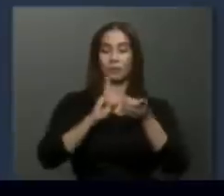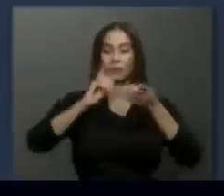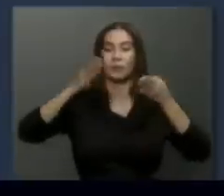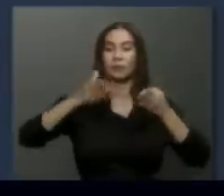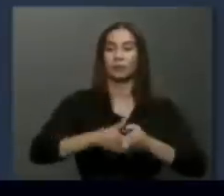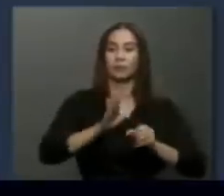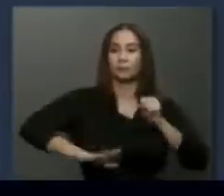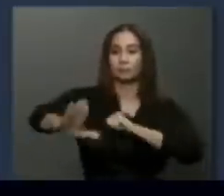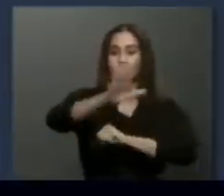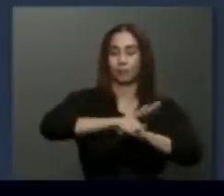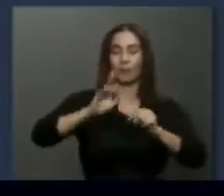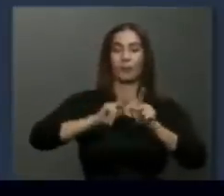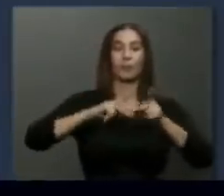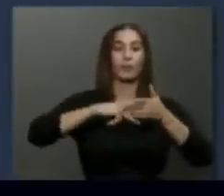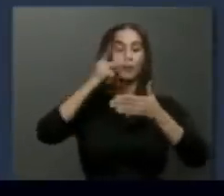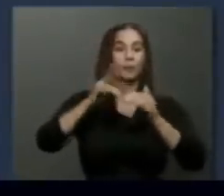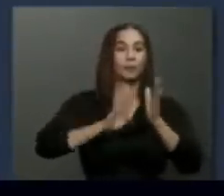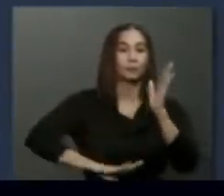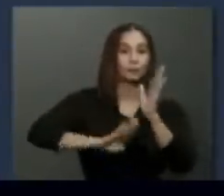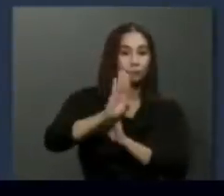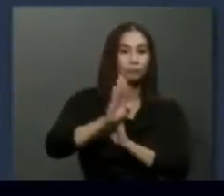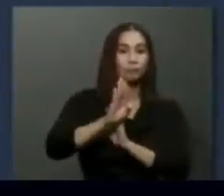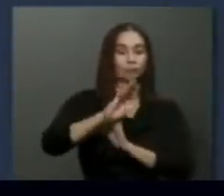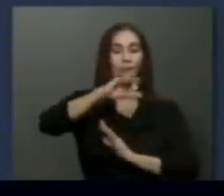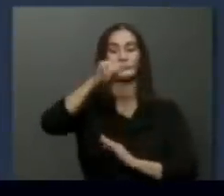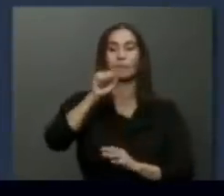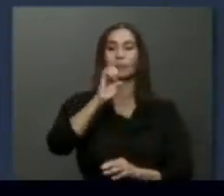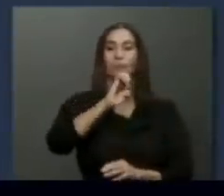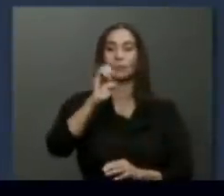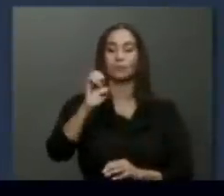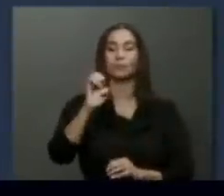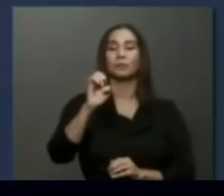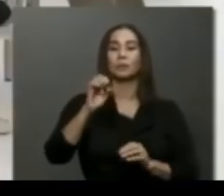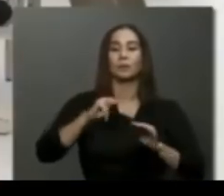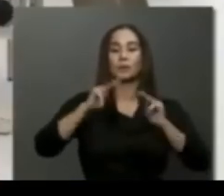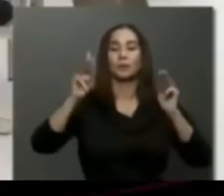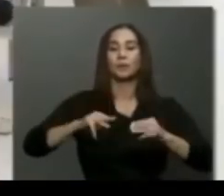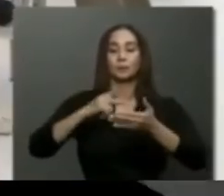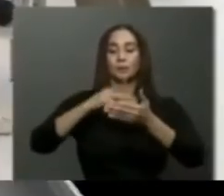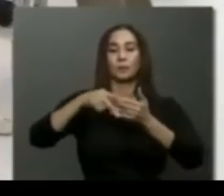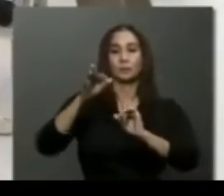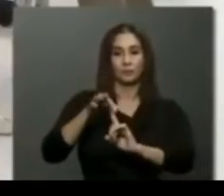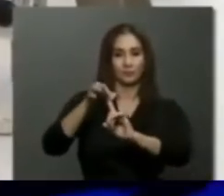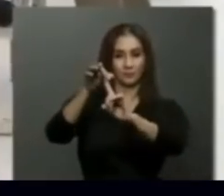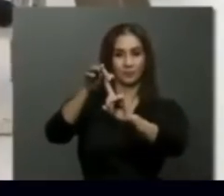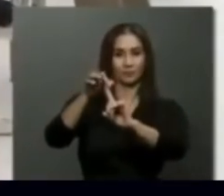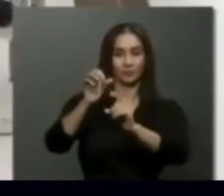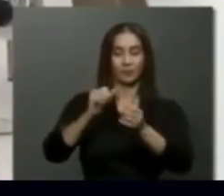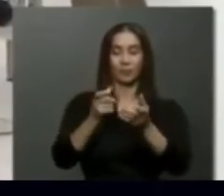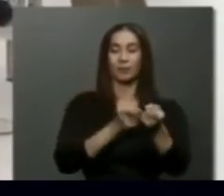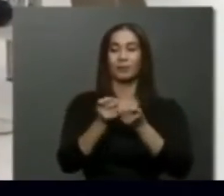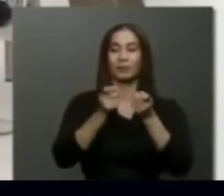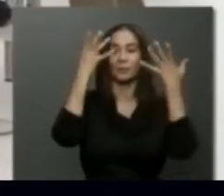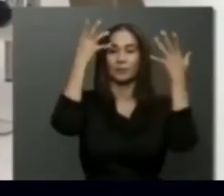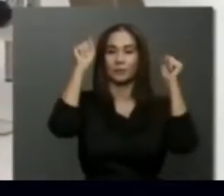directora general del programa Supérate. José Leonel Nenei Cabrera, ministro de Proyectos Especiales y Estratégicos